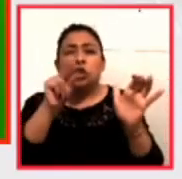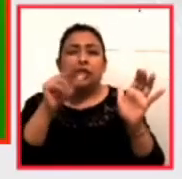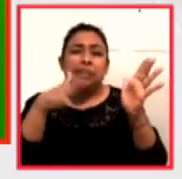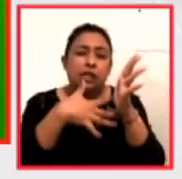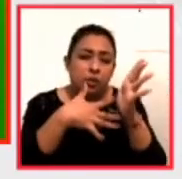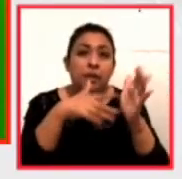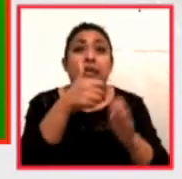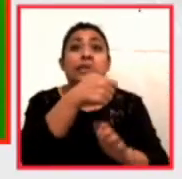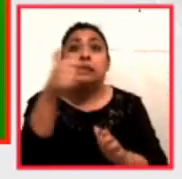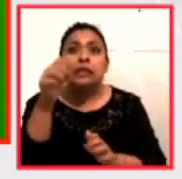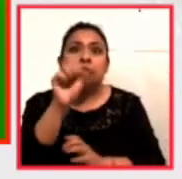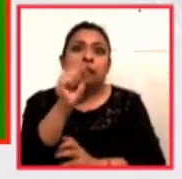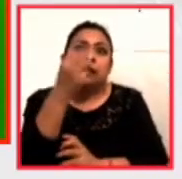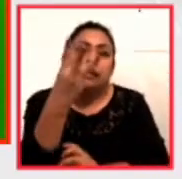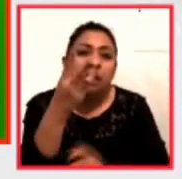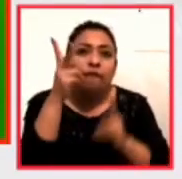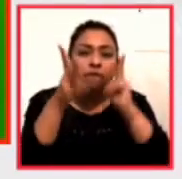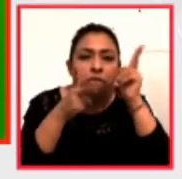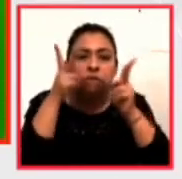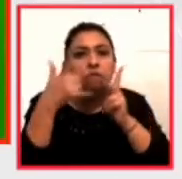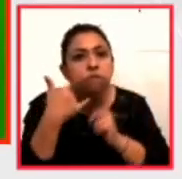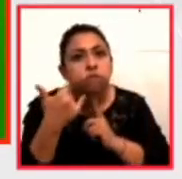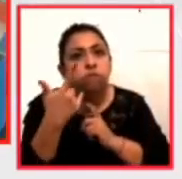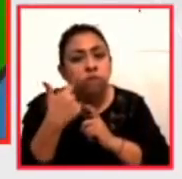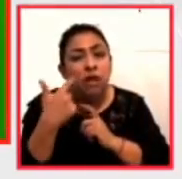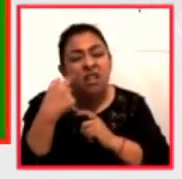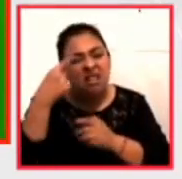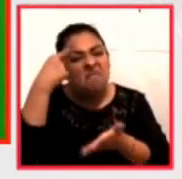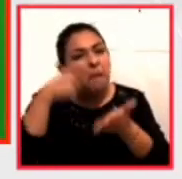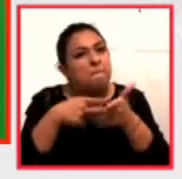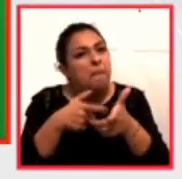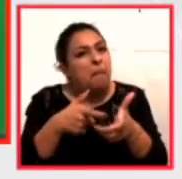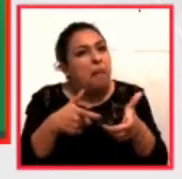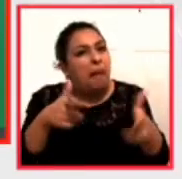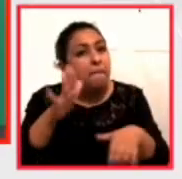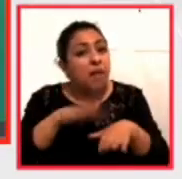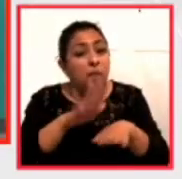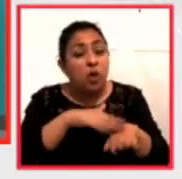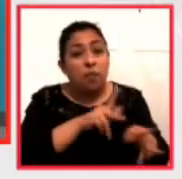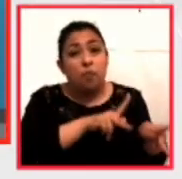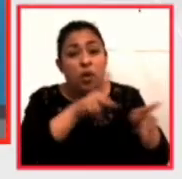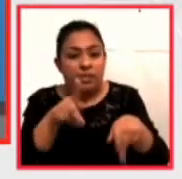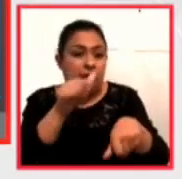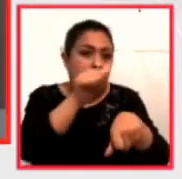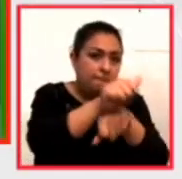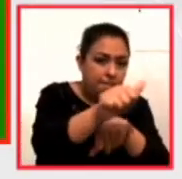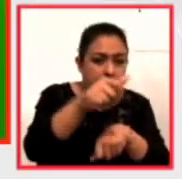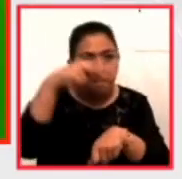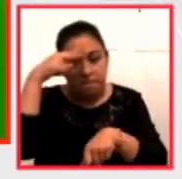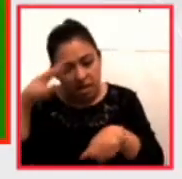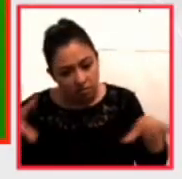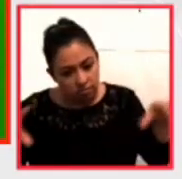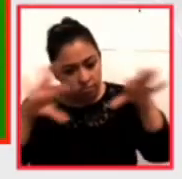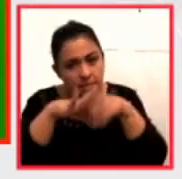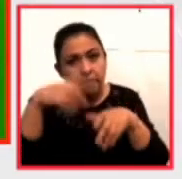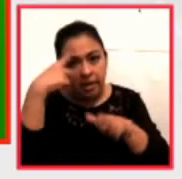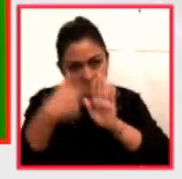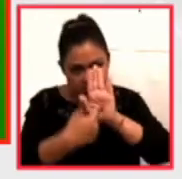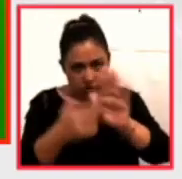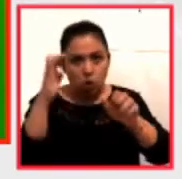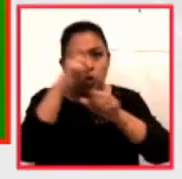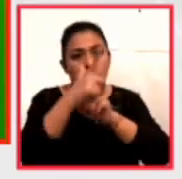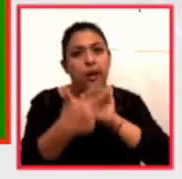14.685.663 visitas. Este número se espera que crezca, ya que se ha creado un puente entre Buenos Aires y México para ofrecer su oferta